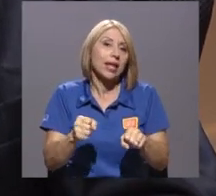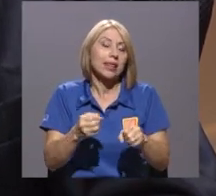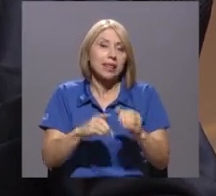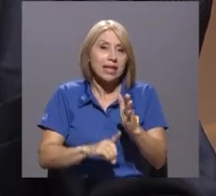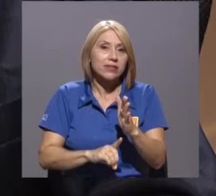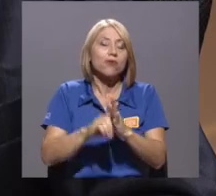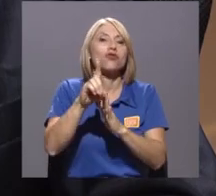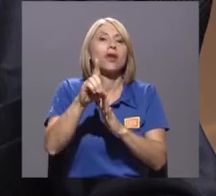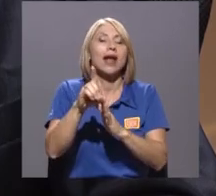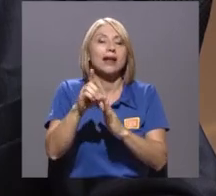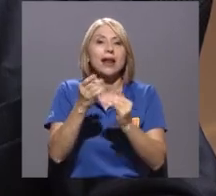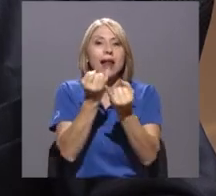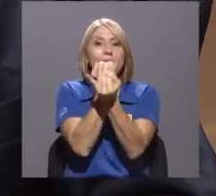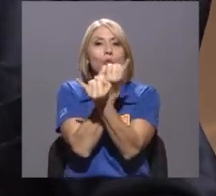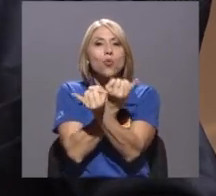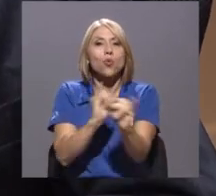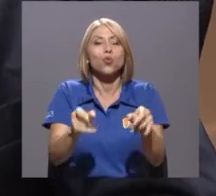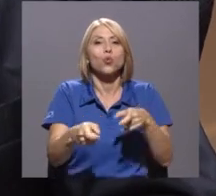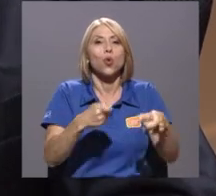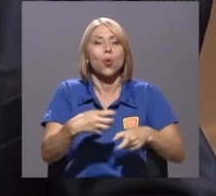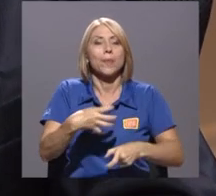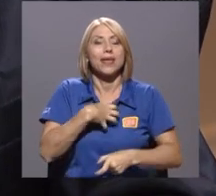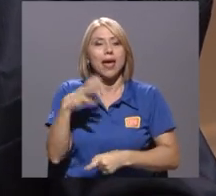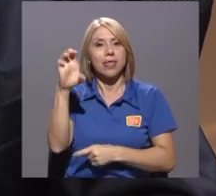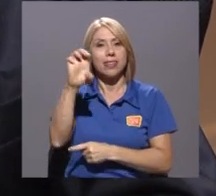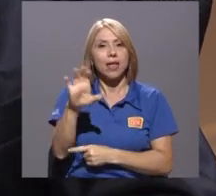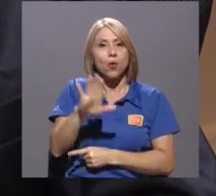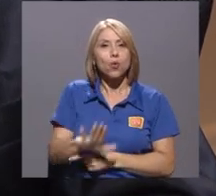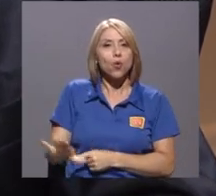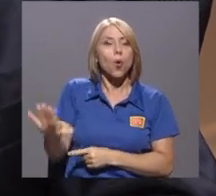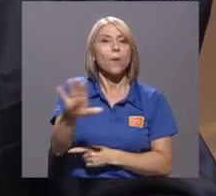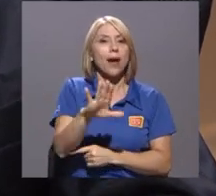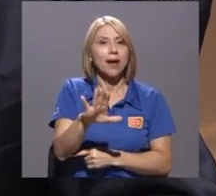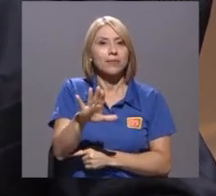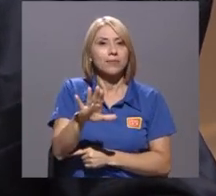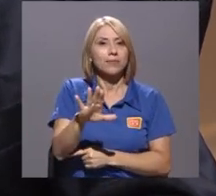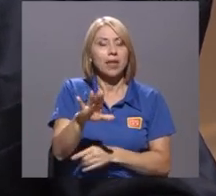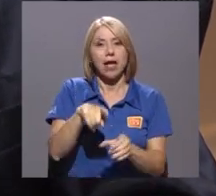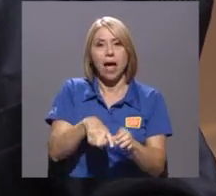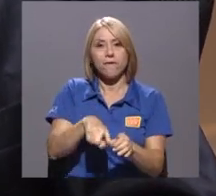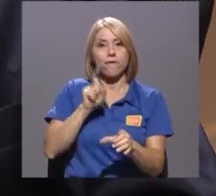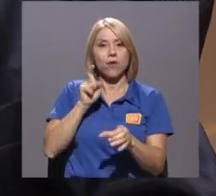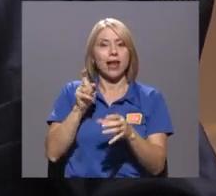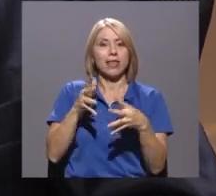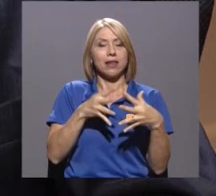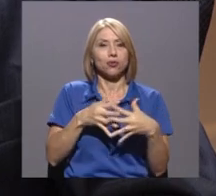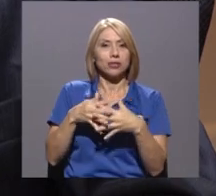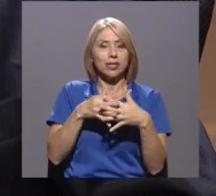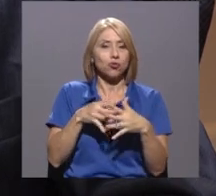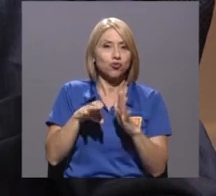europa a fuera de los eeuu por ejemplo